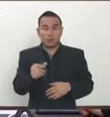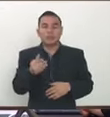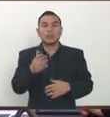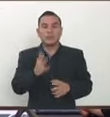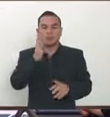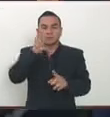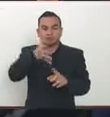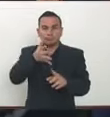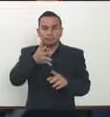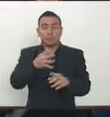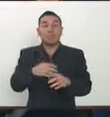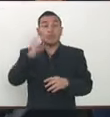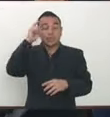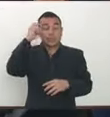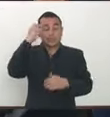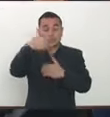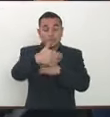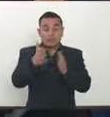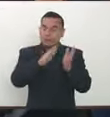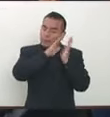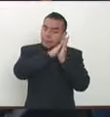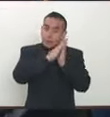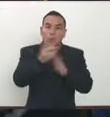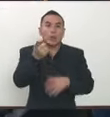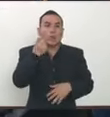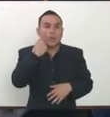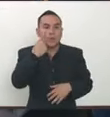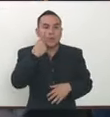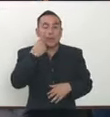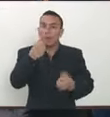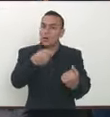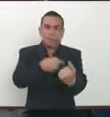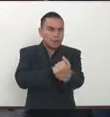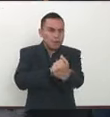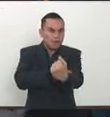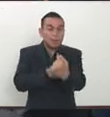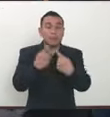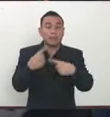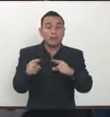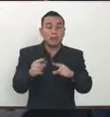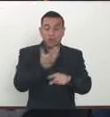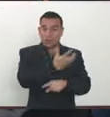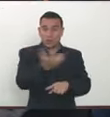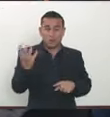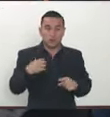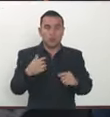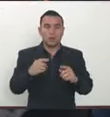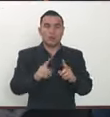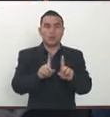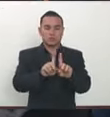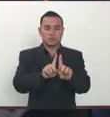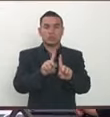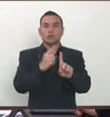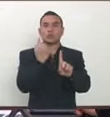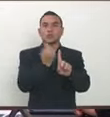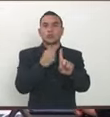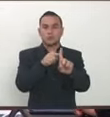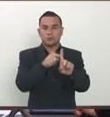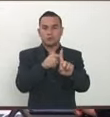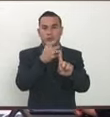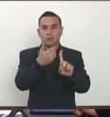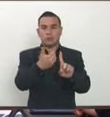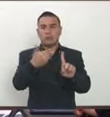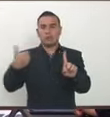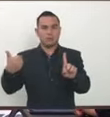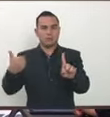establecer habitaciones de cuido, es decir, no está en el hospital, pero está en una habitación donde no está contagiando a nadie y donde se le está dando cuido y monitoreo.